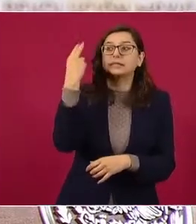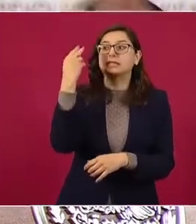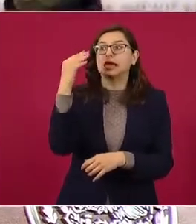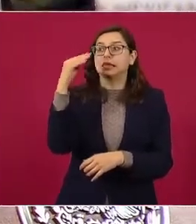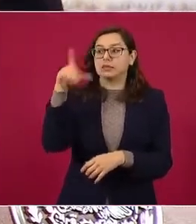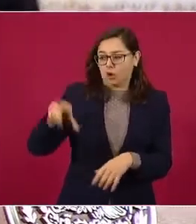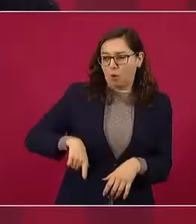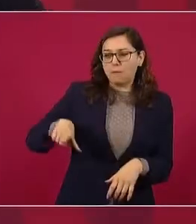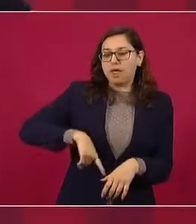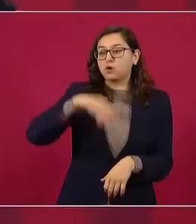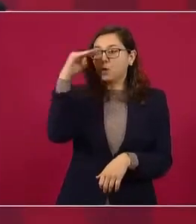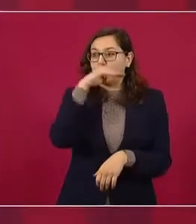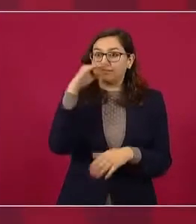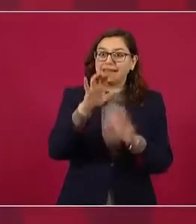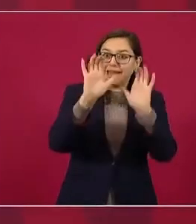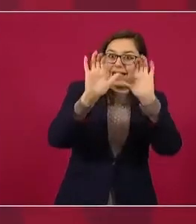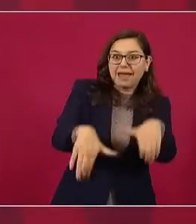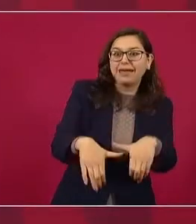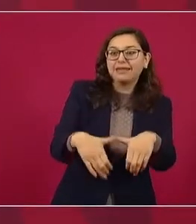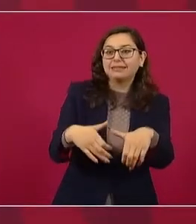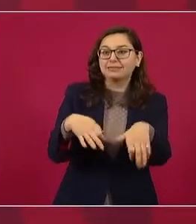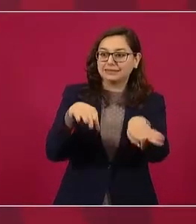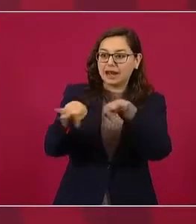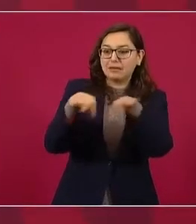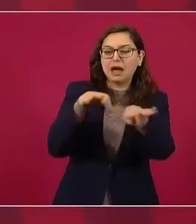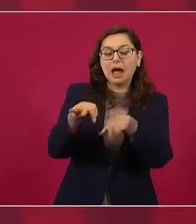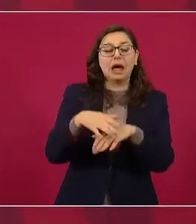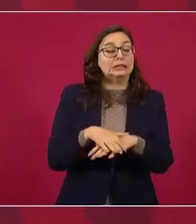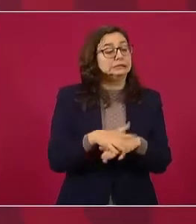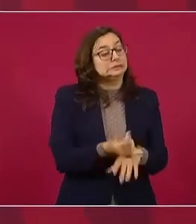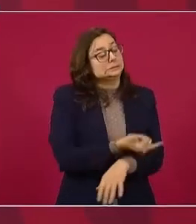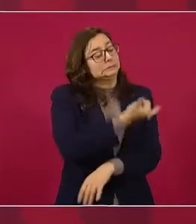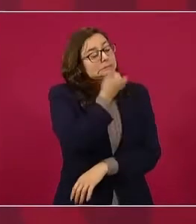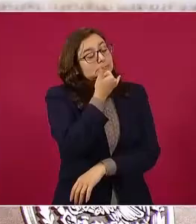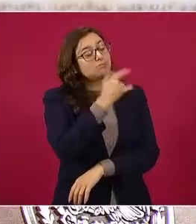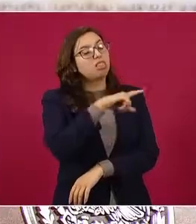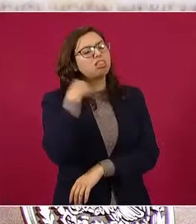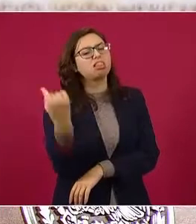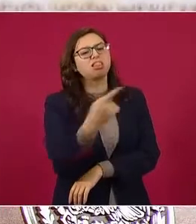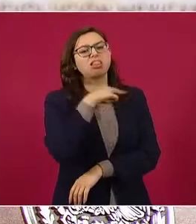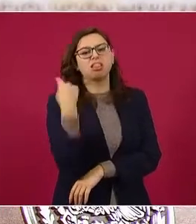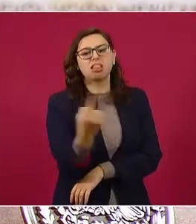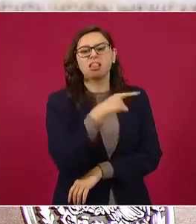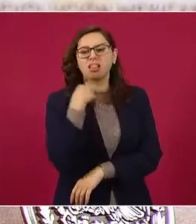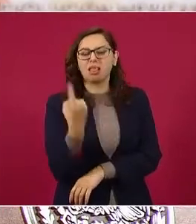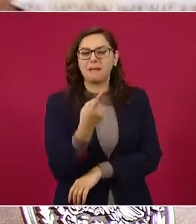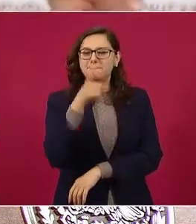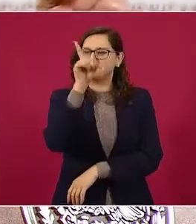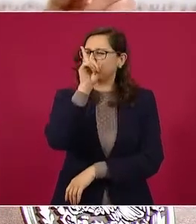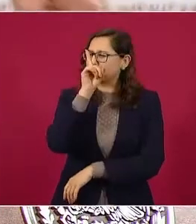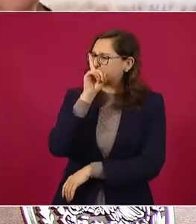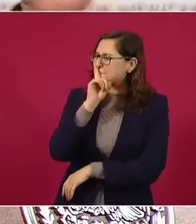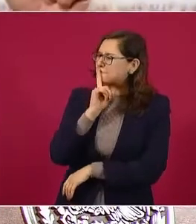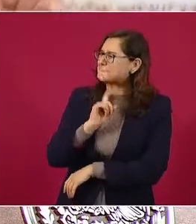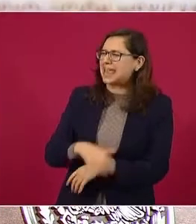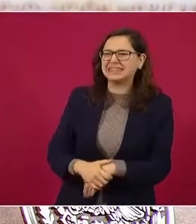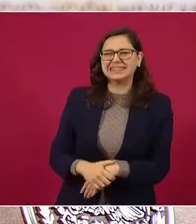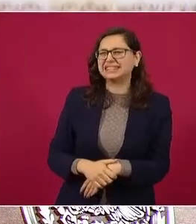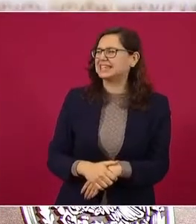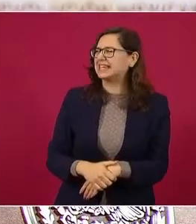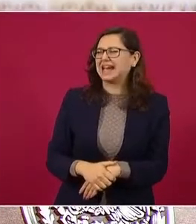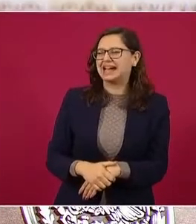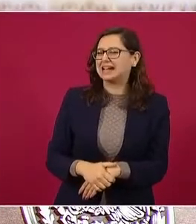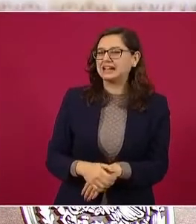la mentira de que no pasaban el examen de admisión, que esa fue la excusa, el